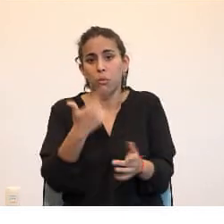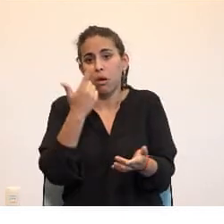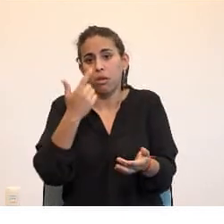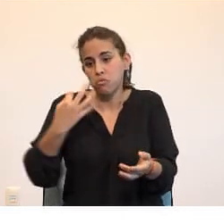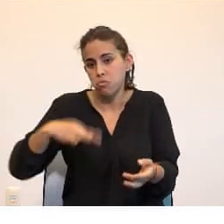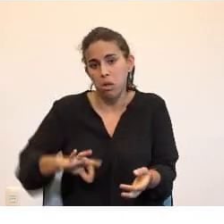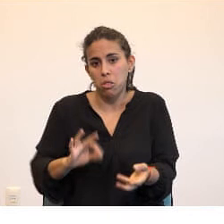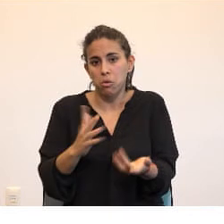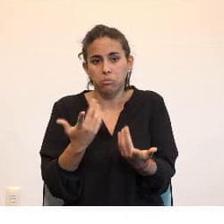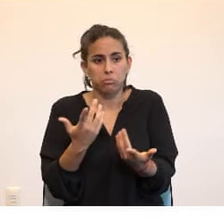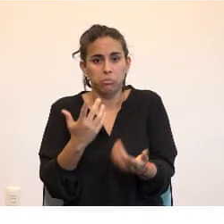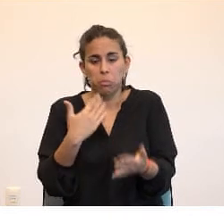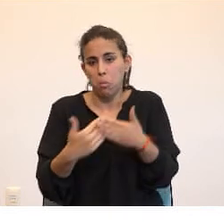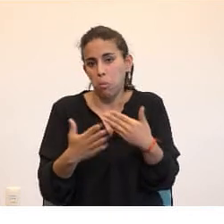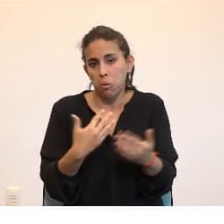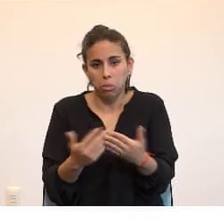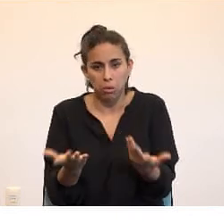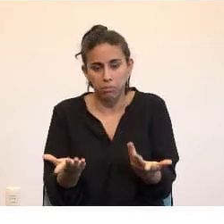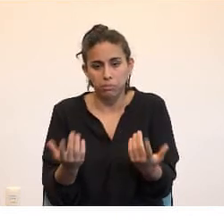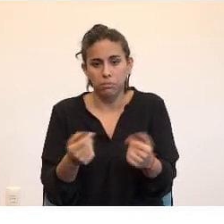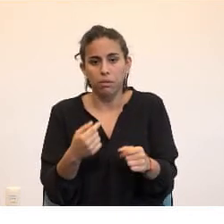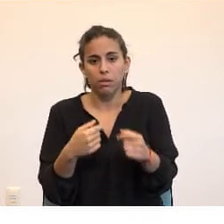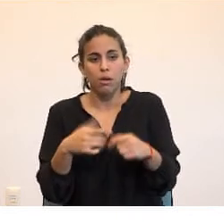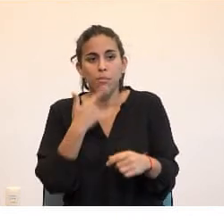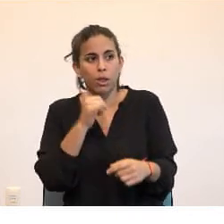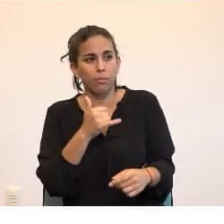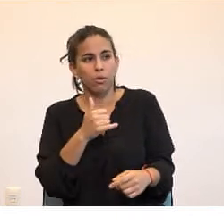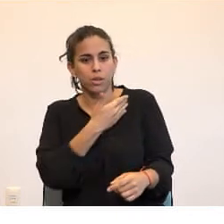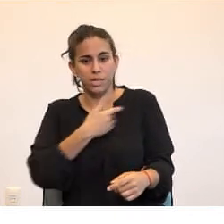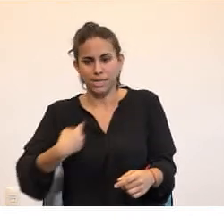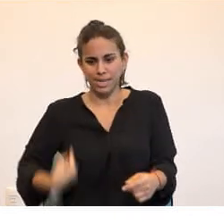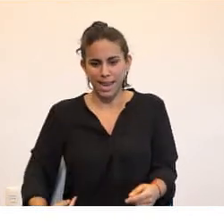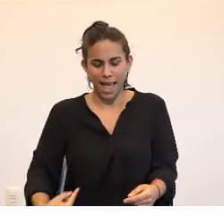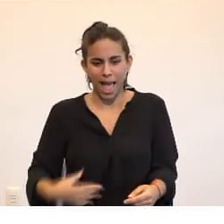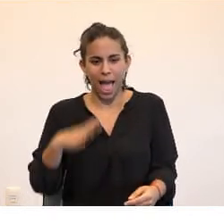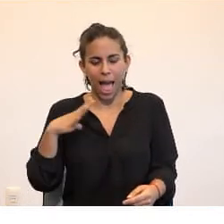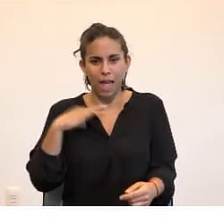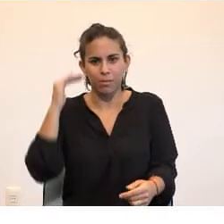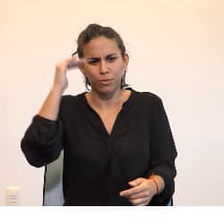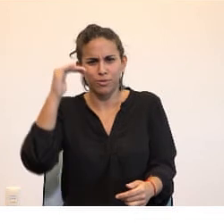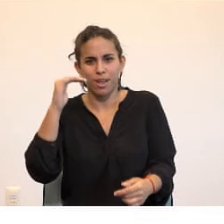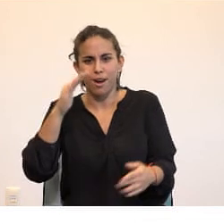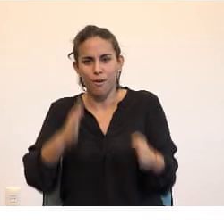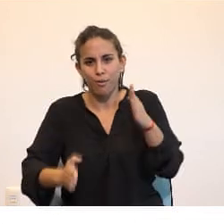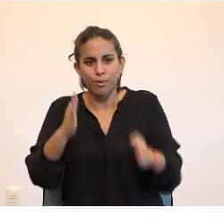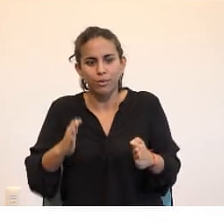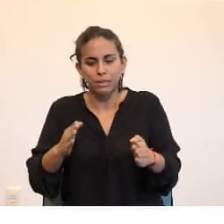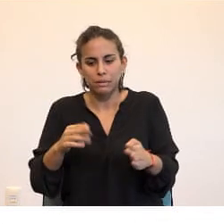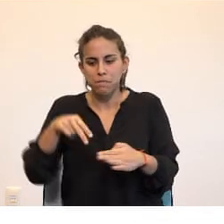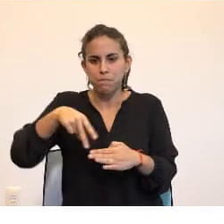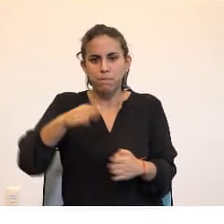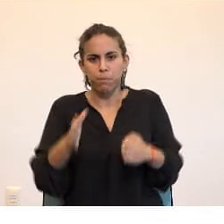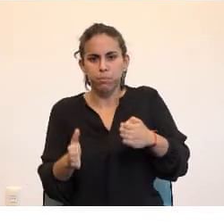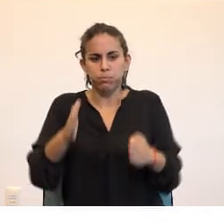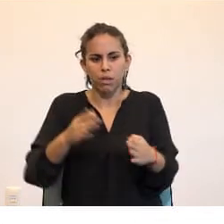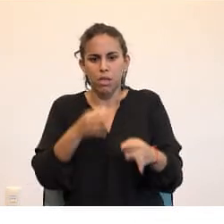que irse antes. Incluso en China encontré el caso de una profesora robot, una profesora que llegaba al aula, que recorría el aula y